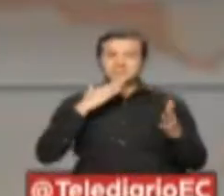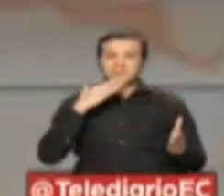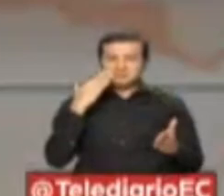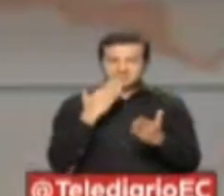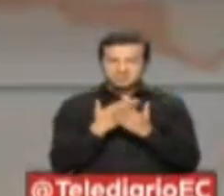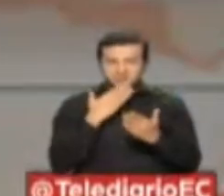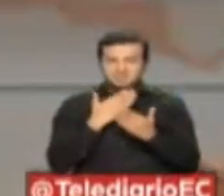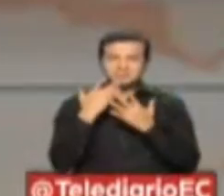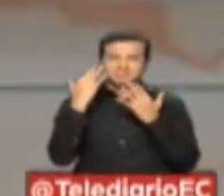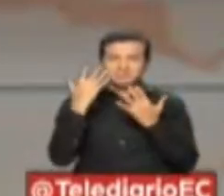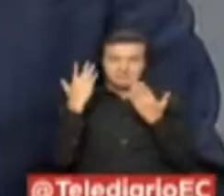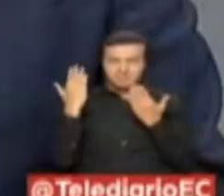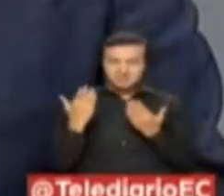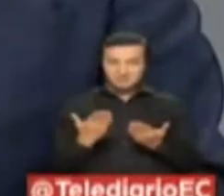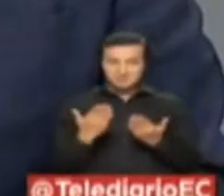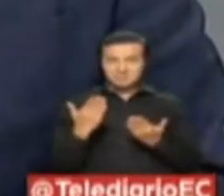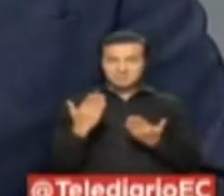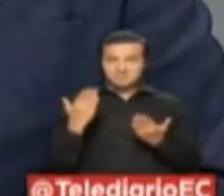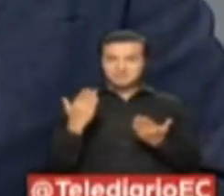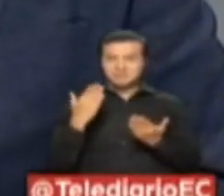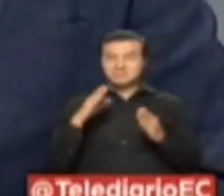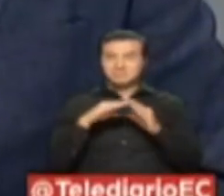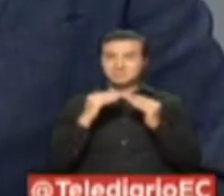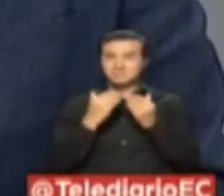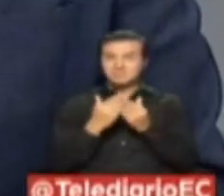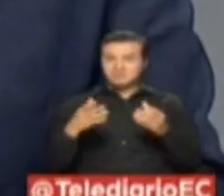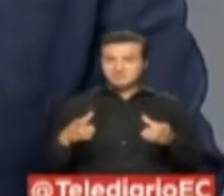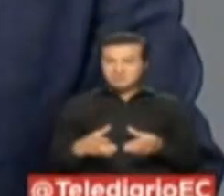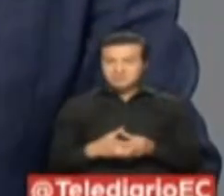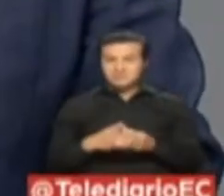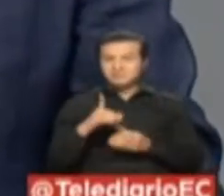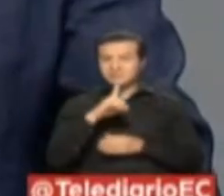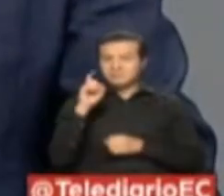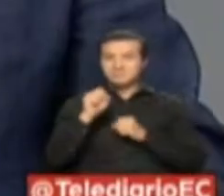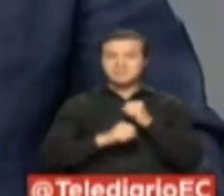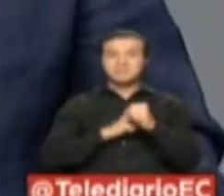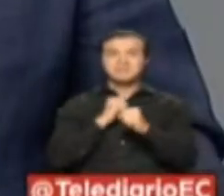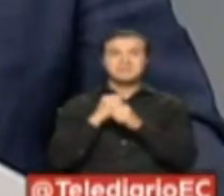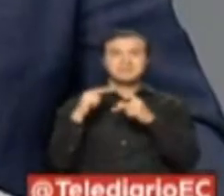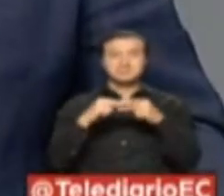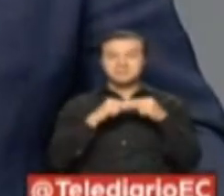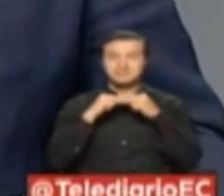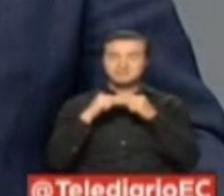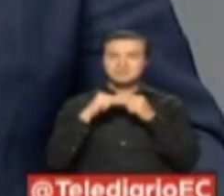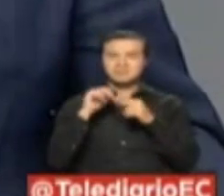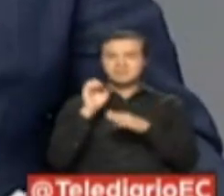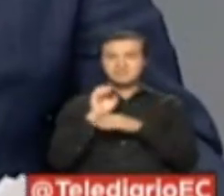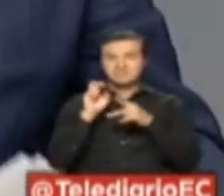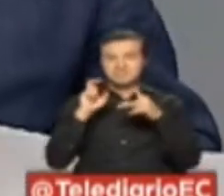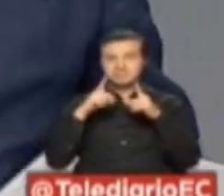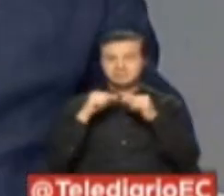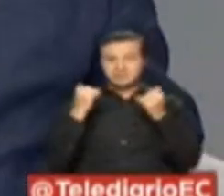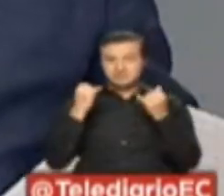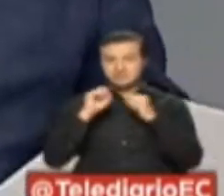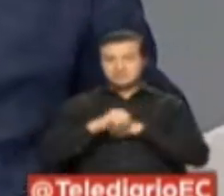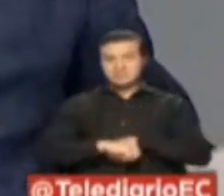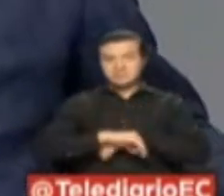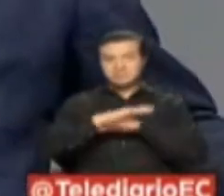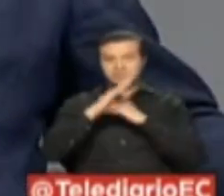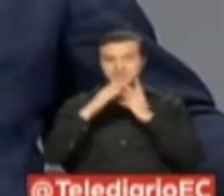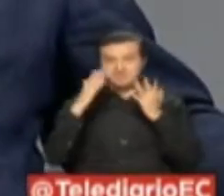gracias ghanuchi la del comité del centenario de las relaciones diplomáticas de ecuador japonés esta mañana aquí en